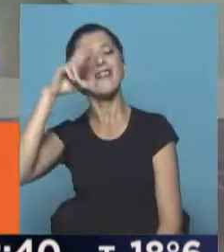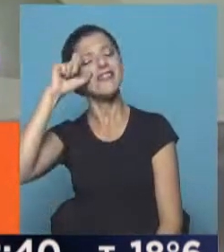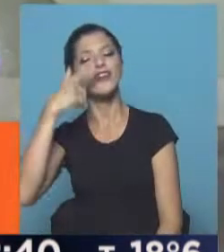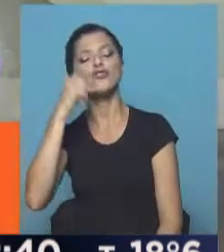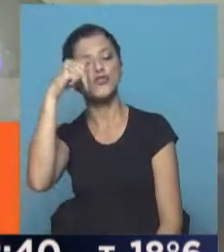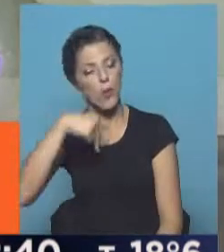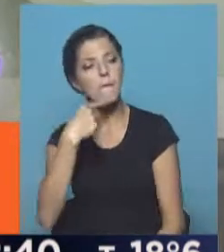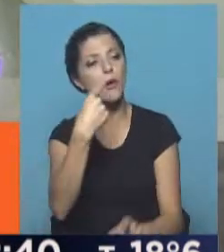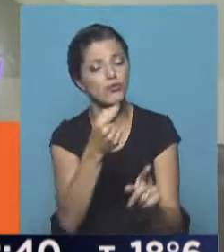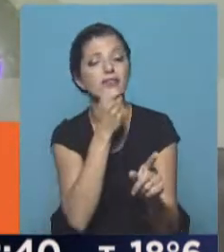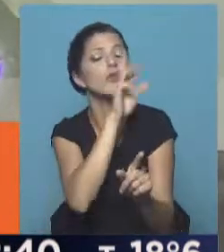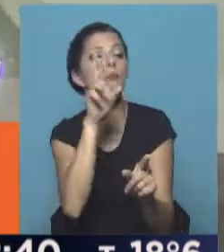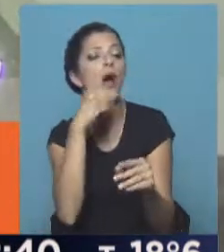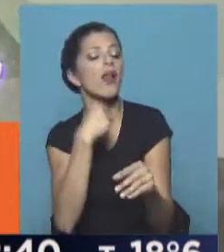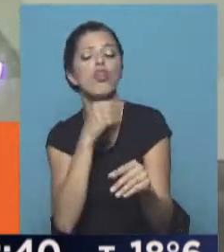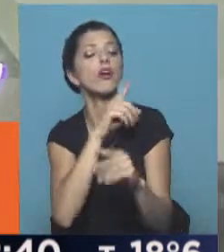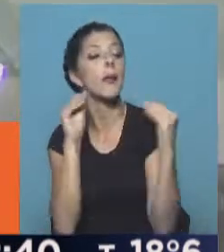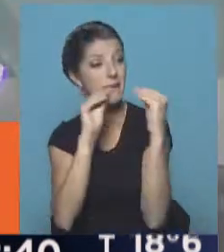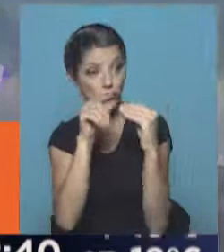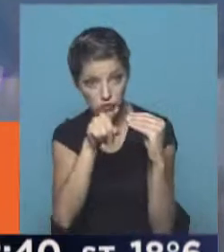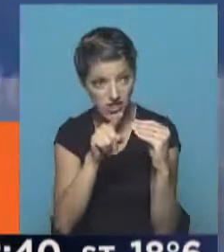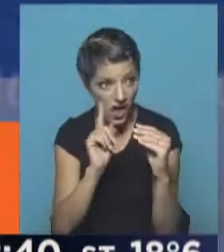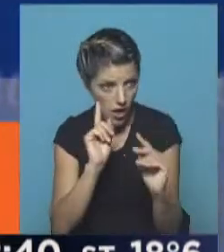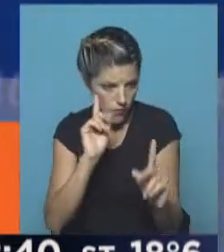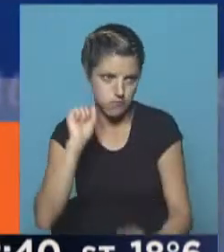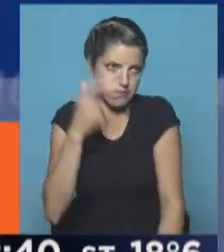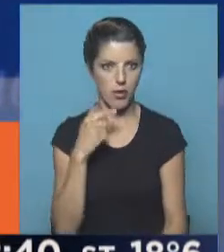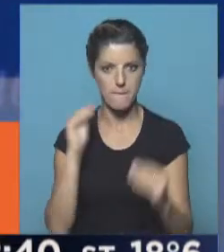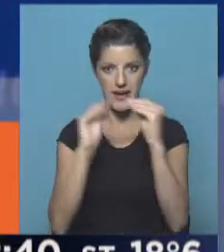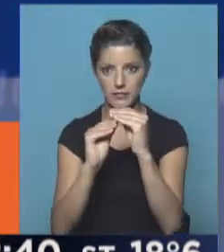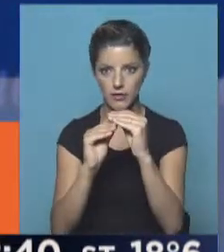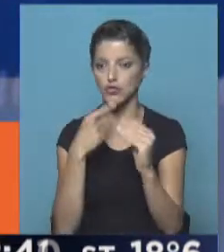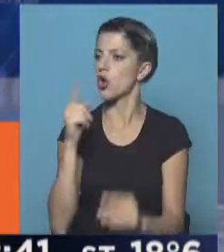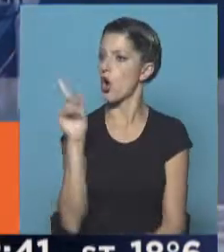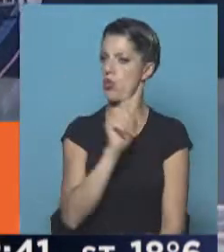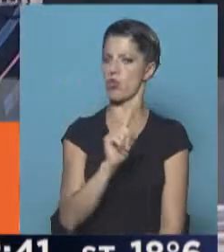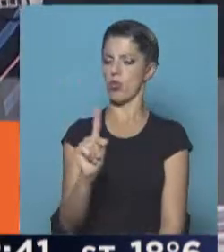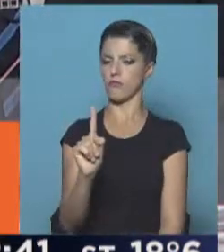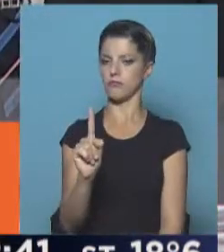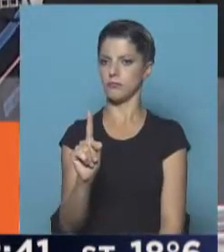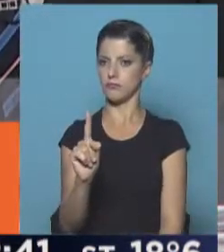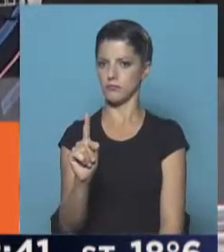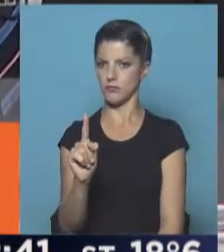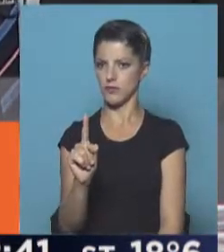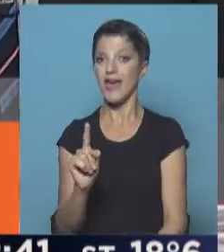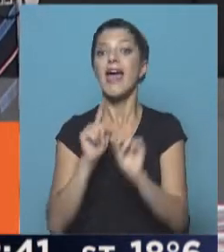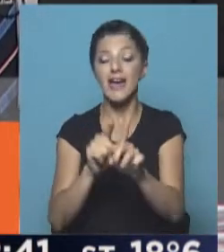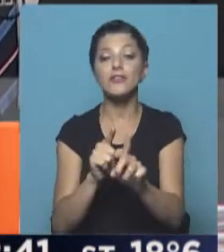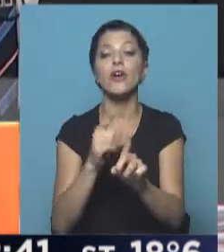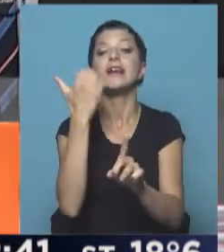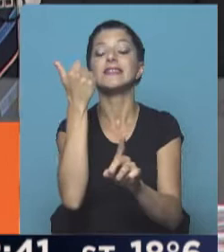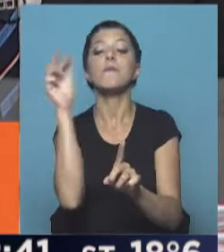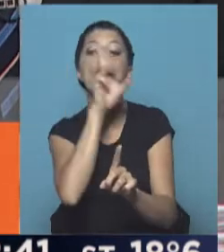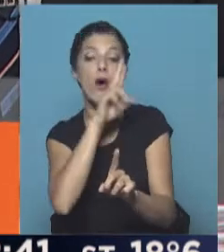una mujer no lo quiere besar, ¿usted la besa igualmente? Él dijo no. Eso alentó a no menos de 6 mujeres a decir,